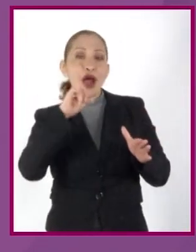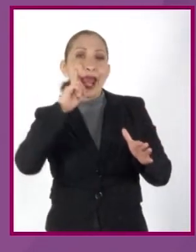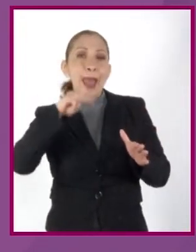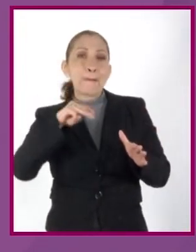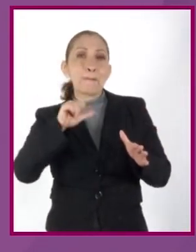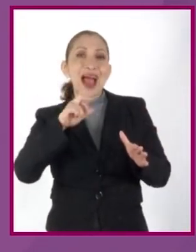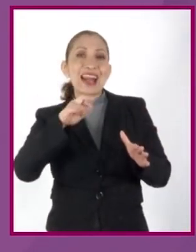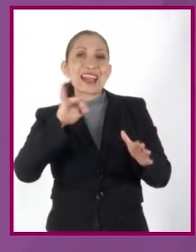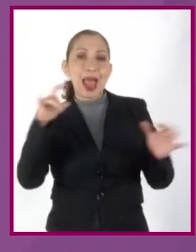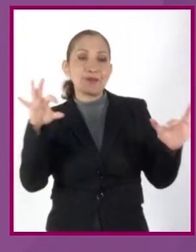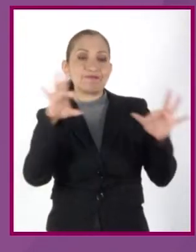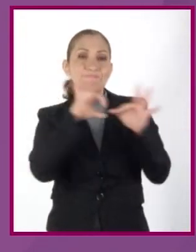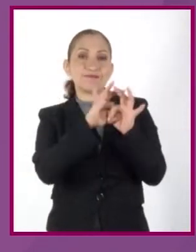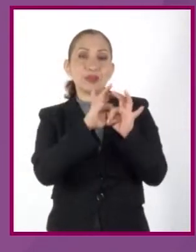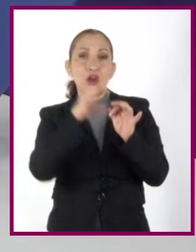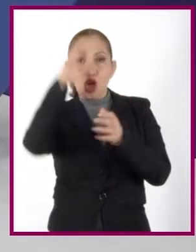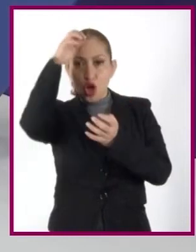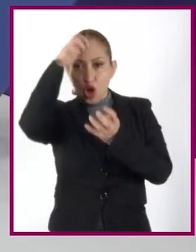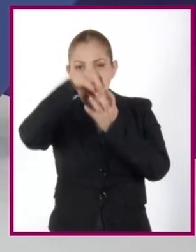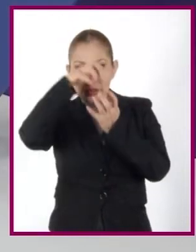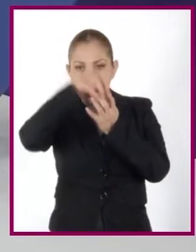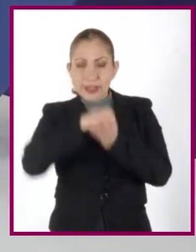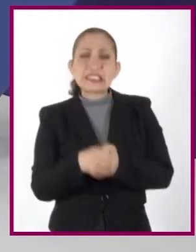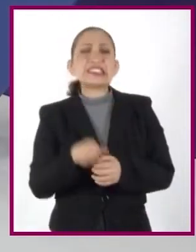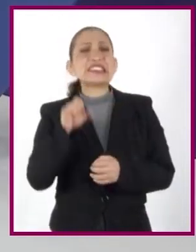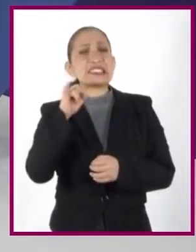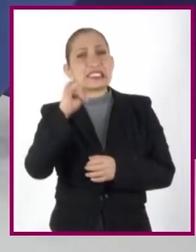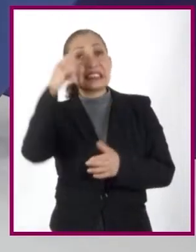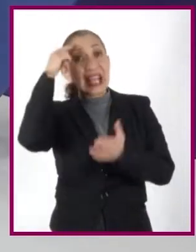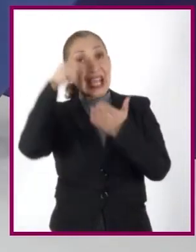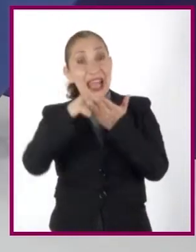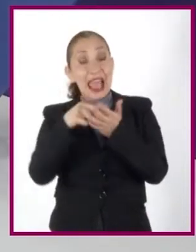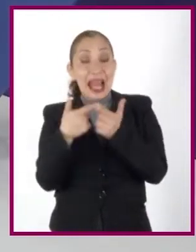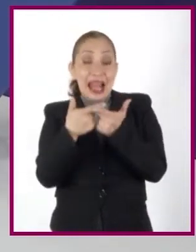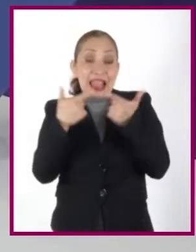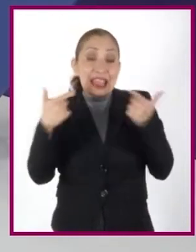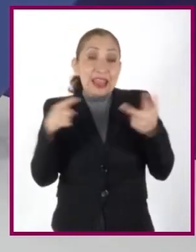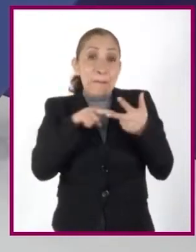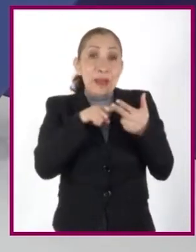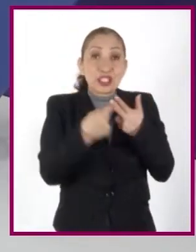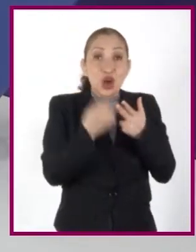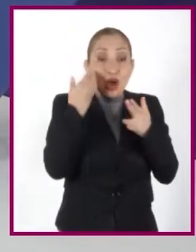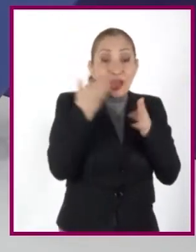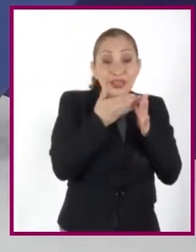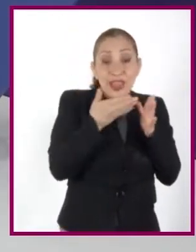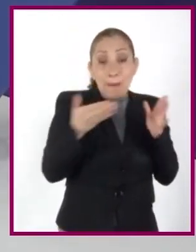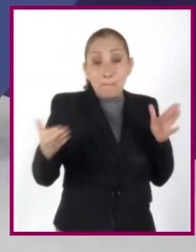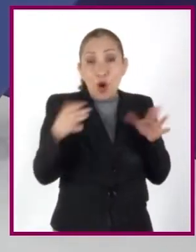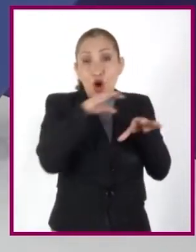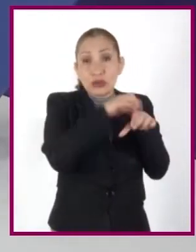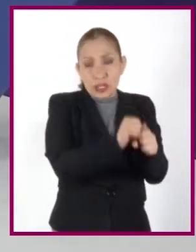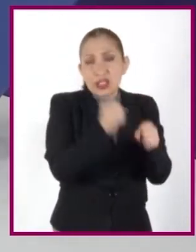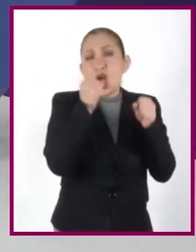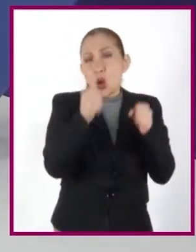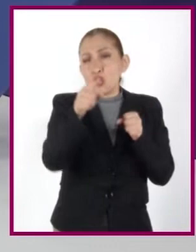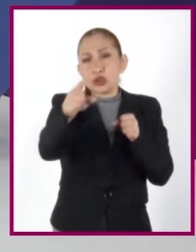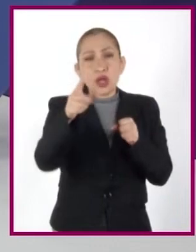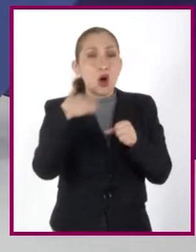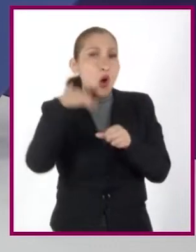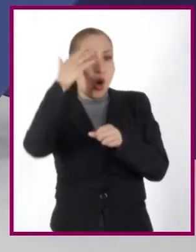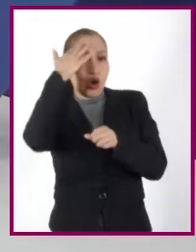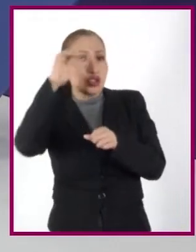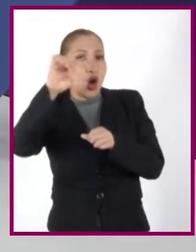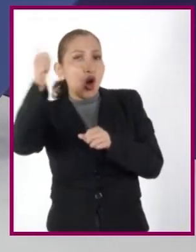tuvo contacto con Cortés. Aunque se cree que esta leyenda nació en el periodo de la conquista, seguramente ustedes